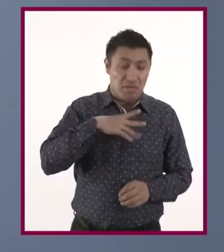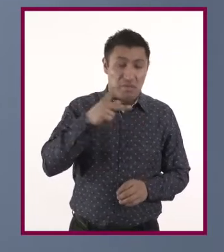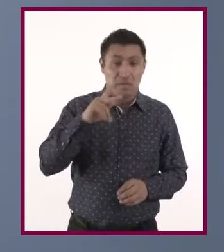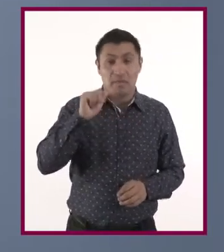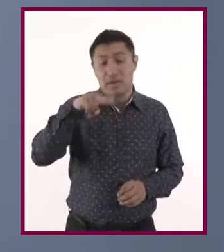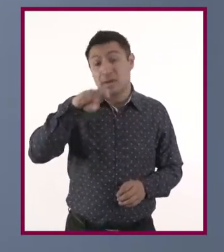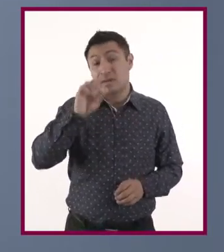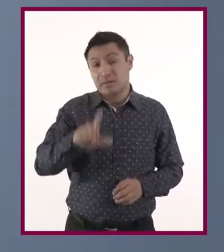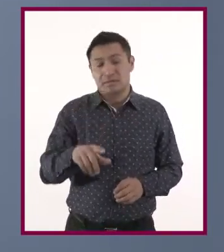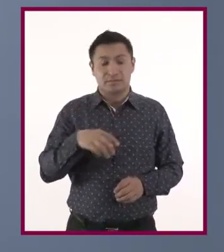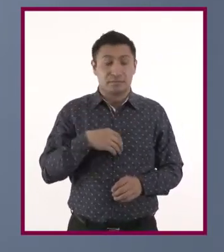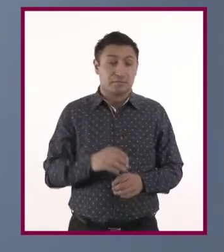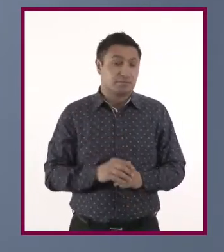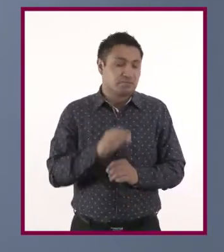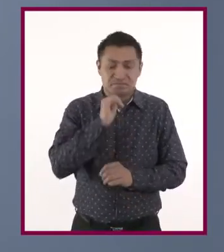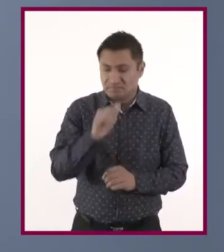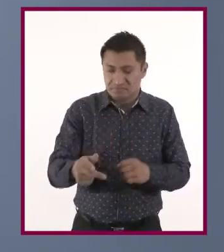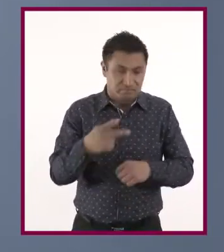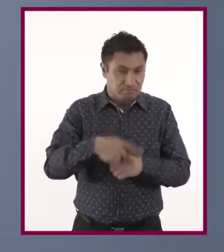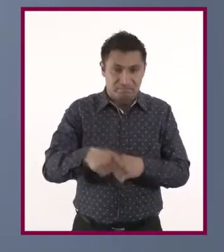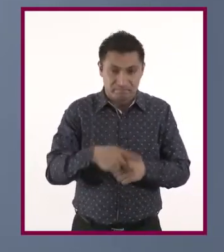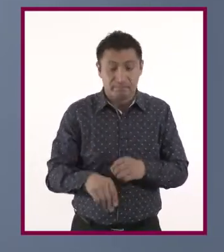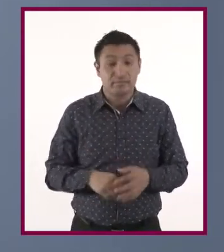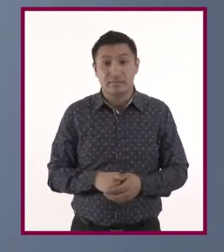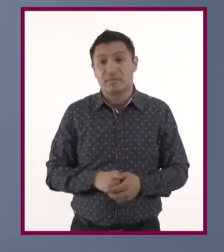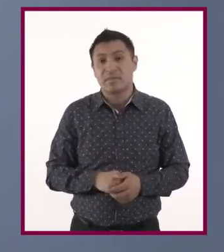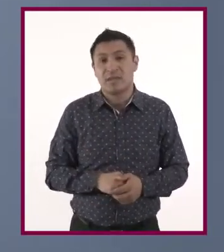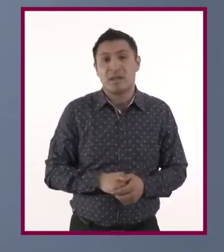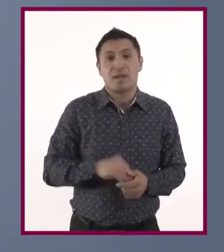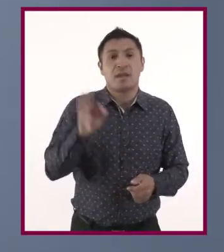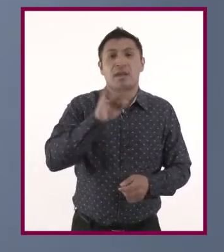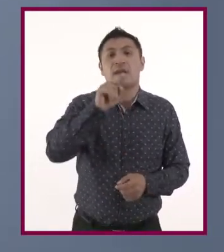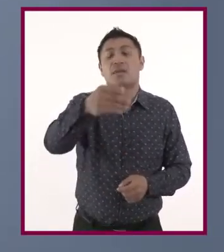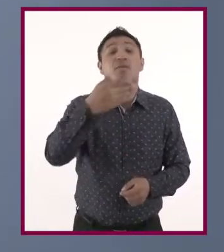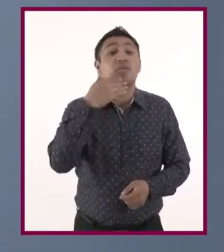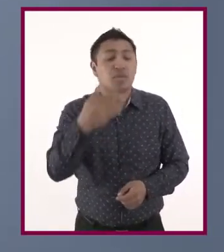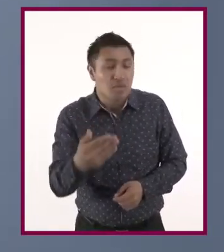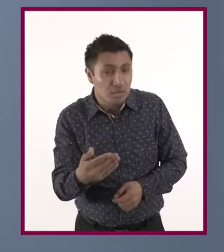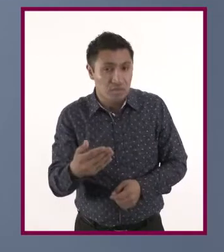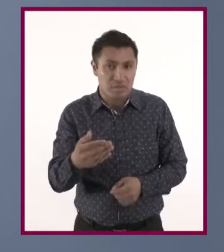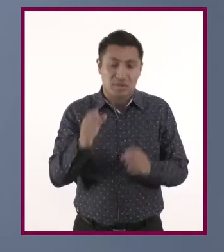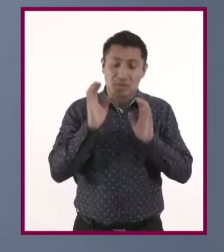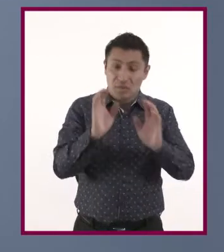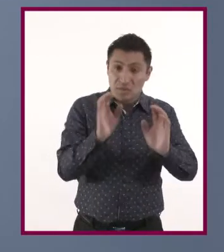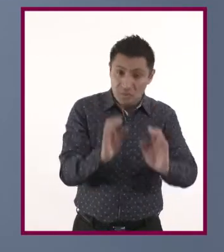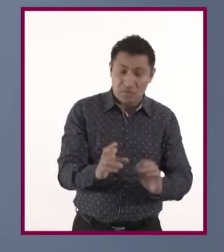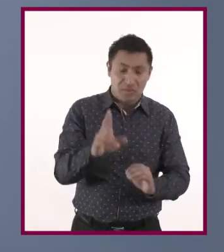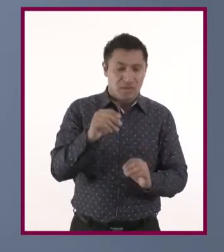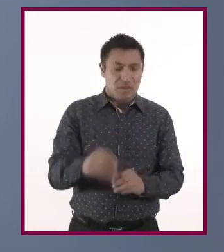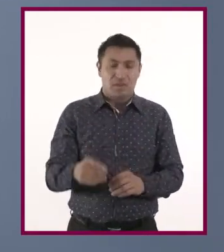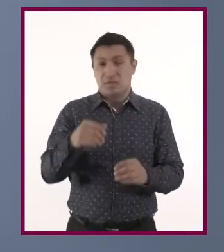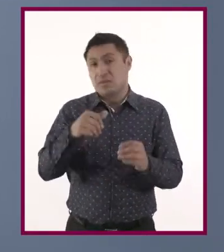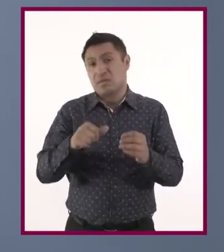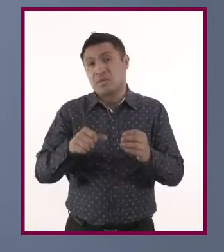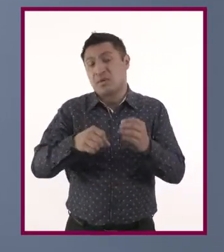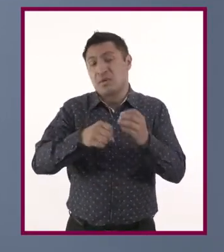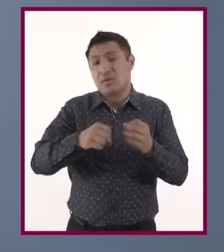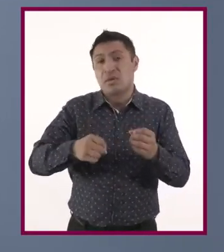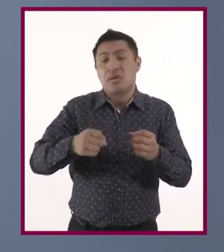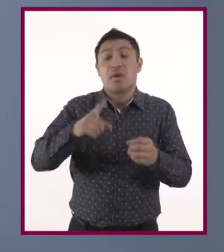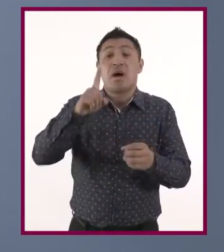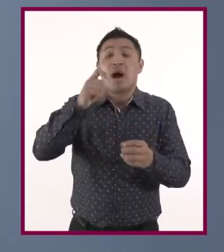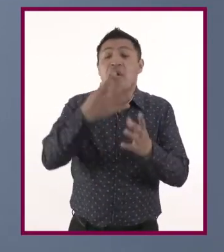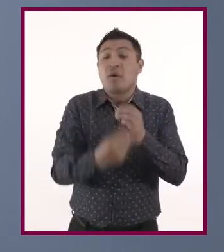que se usan generalmente no son tóxicos y si están en buen estado no debería que haber ningún tipo de filtración o de exposición a